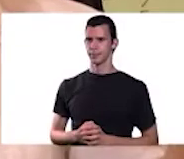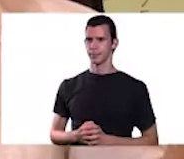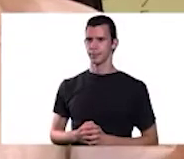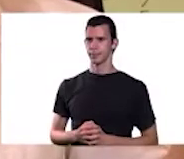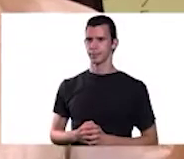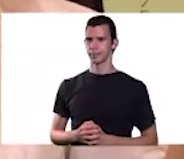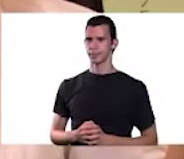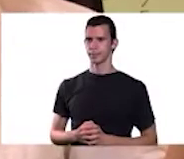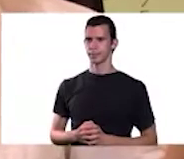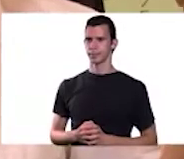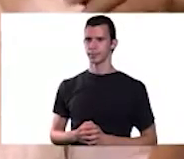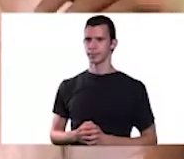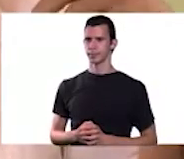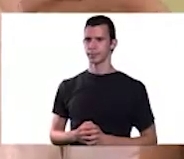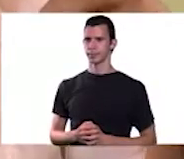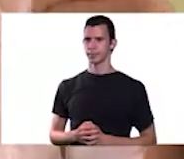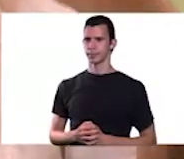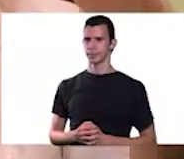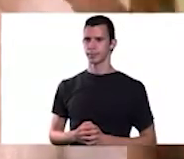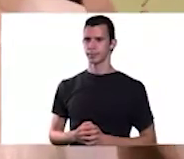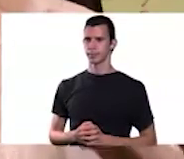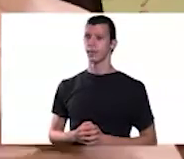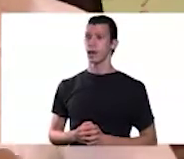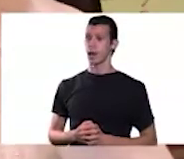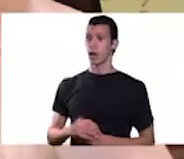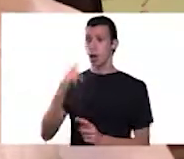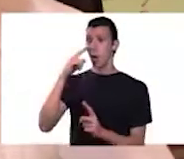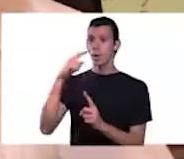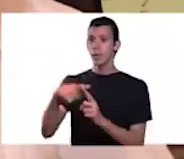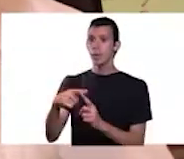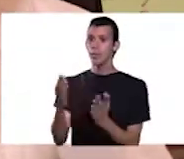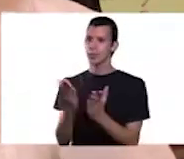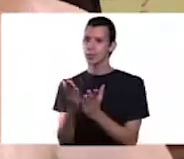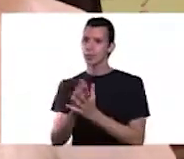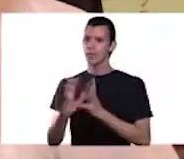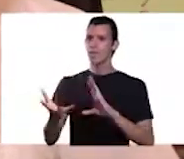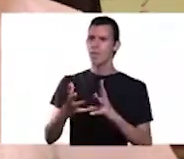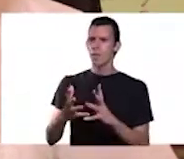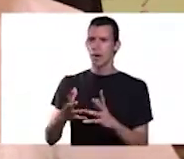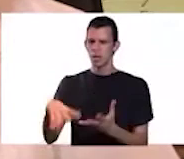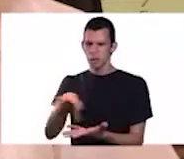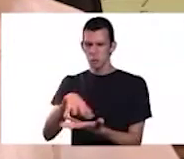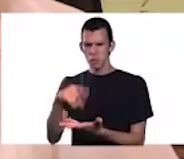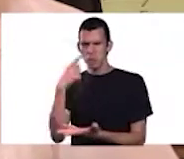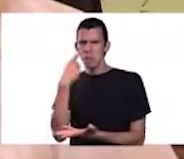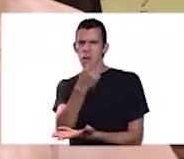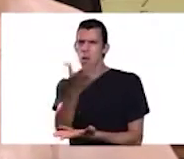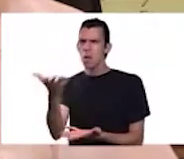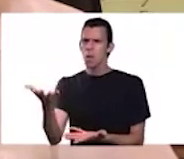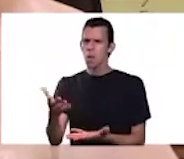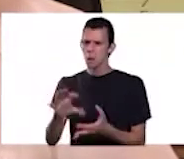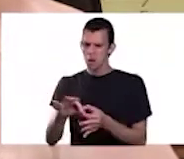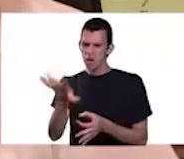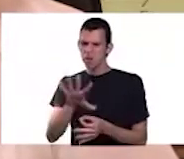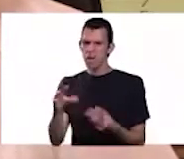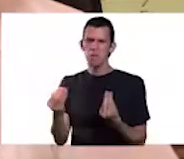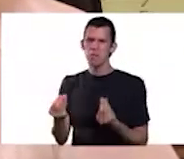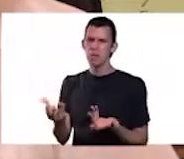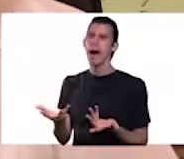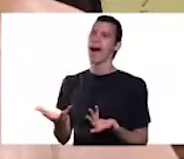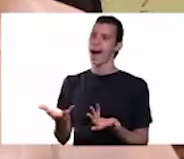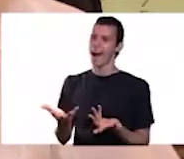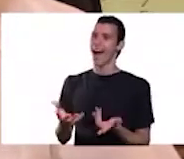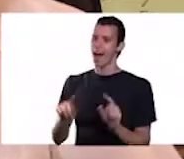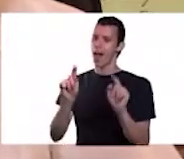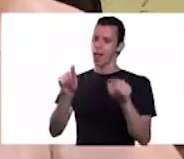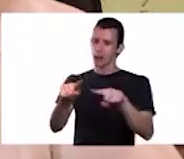¿Se manifiesta ese objeto de estudio? ¿Dónde se manifiesta? Bueno, se manifiesta en nuestra localidad, en cada industria,